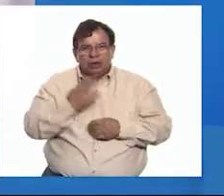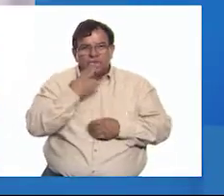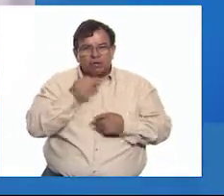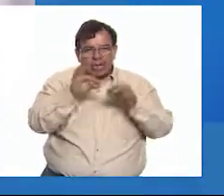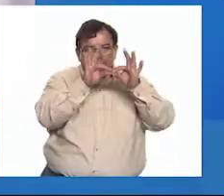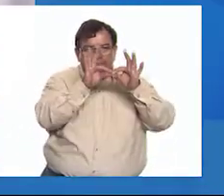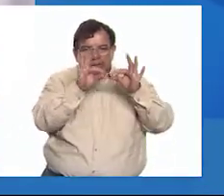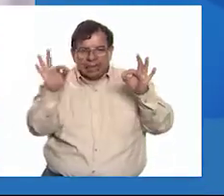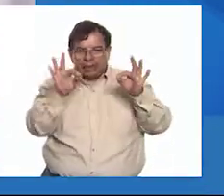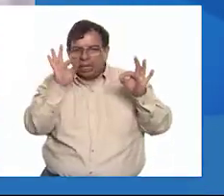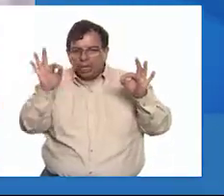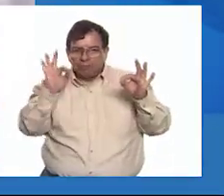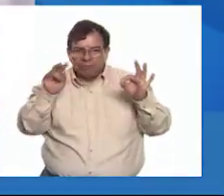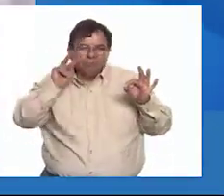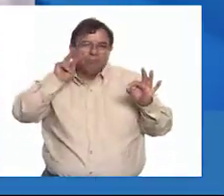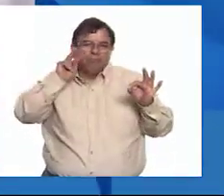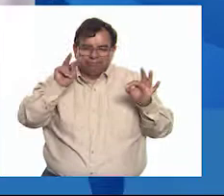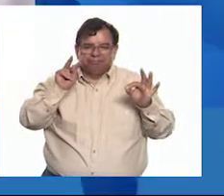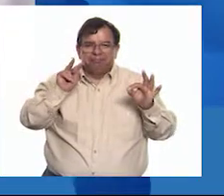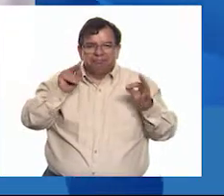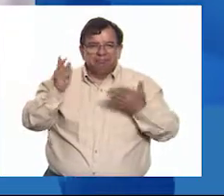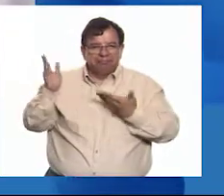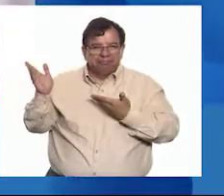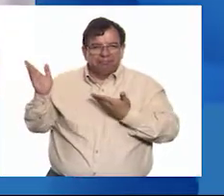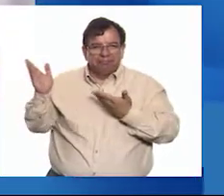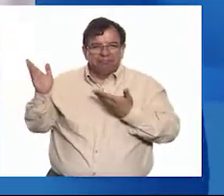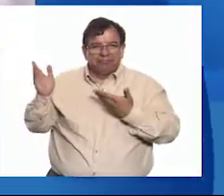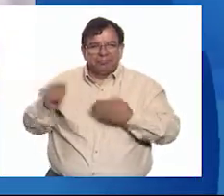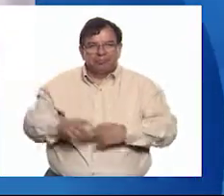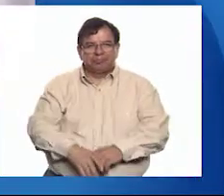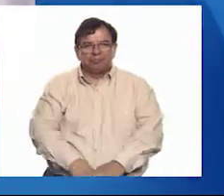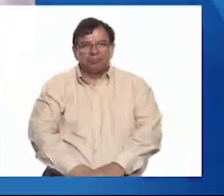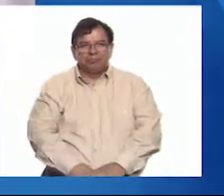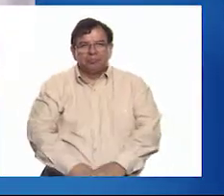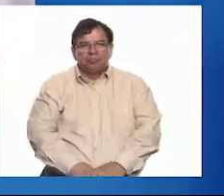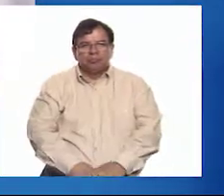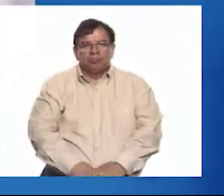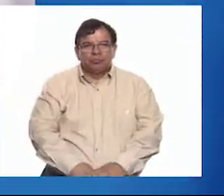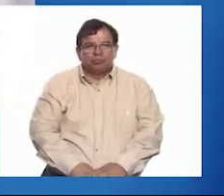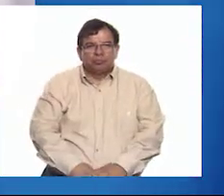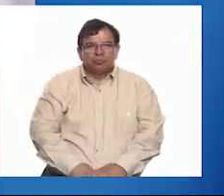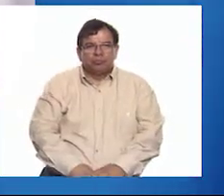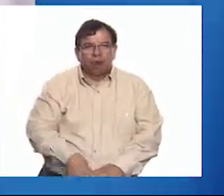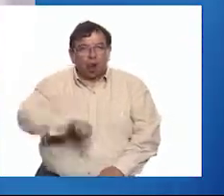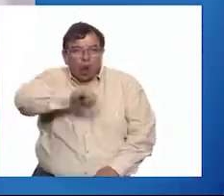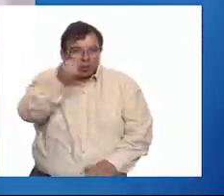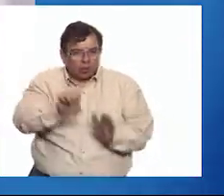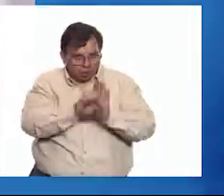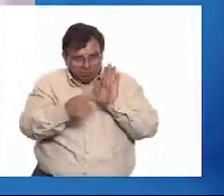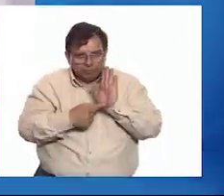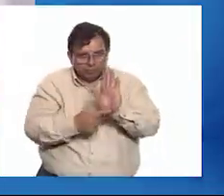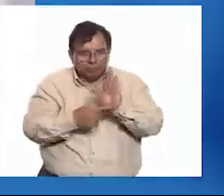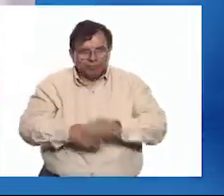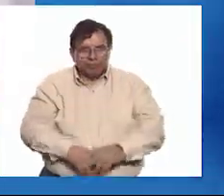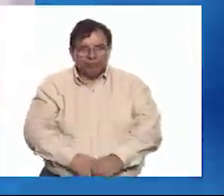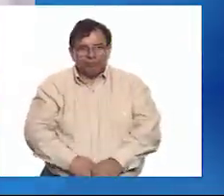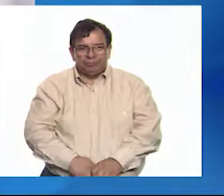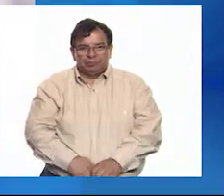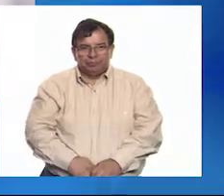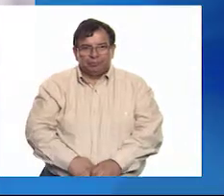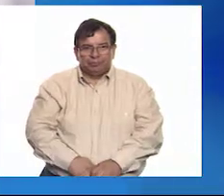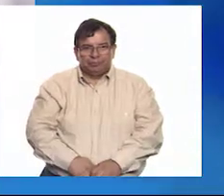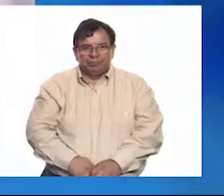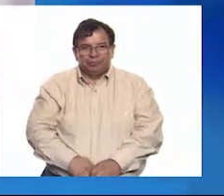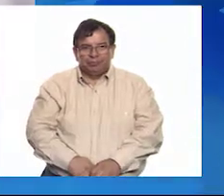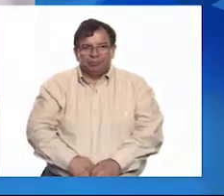la línea se ve claramente reflejado en esta producción. Y les voy a mostrar otro ejemplo.